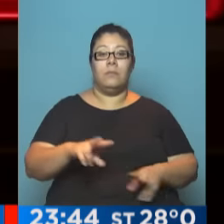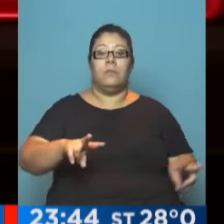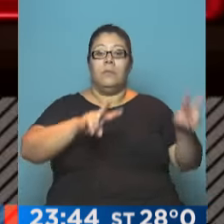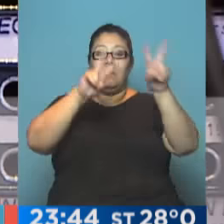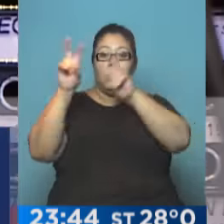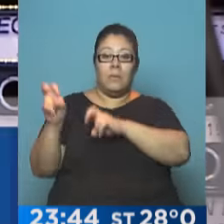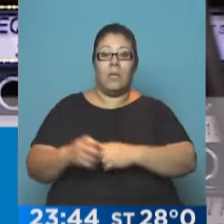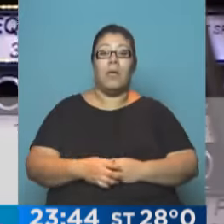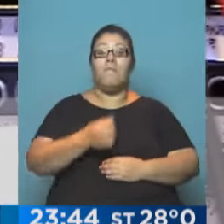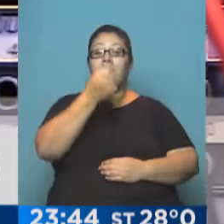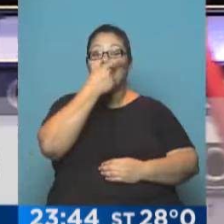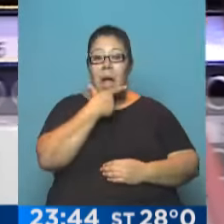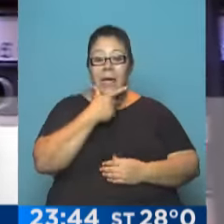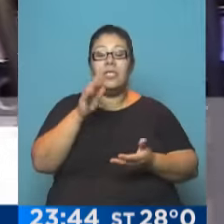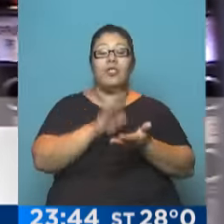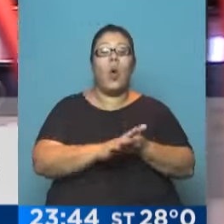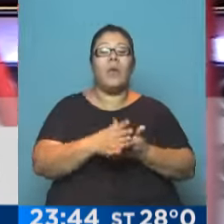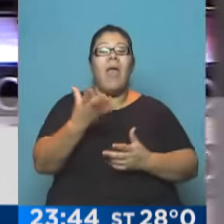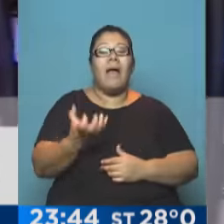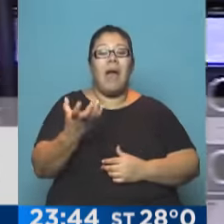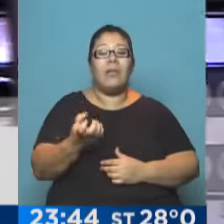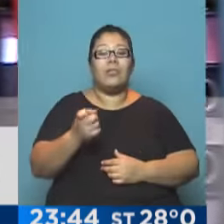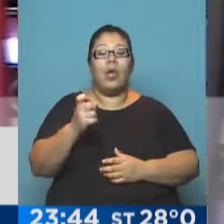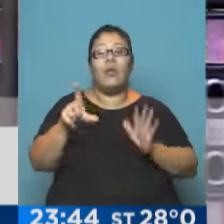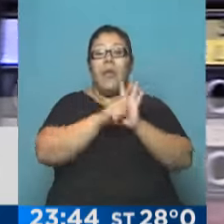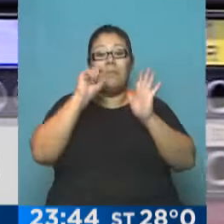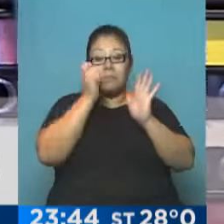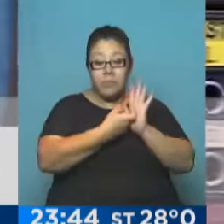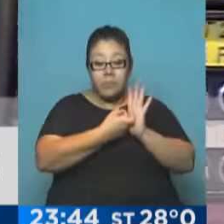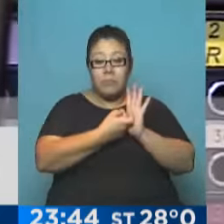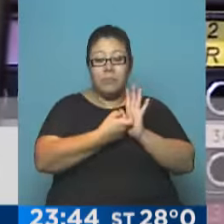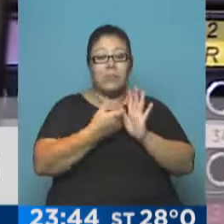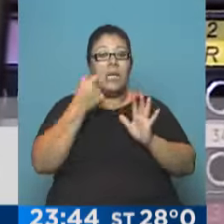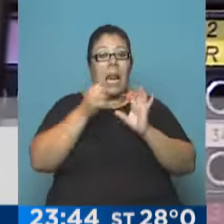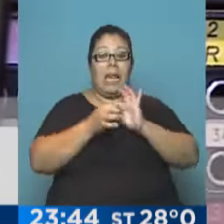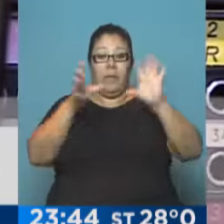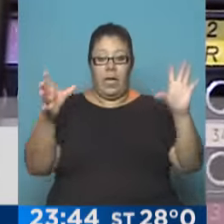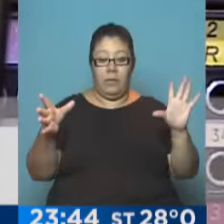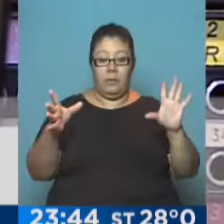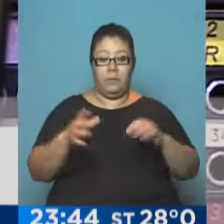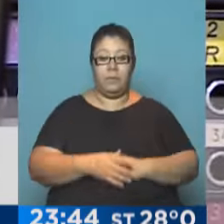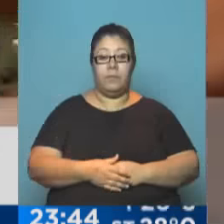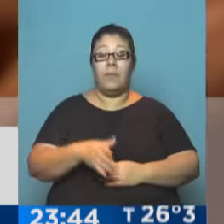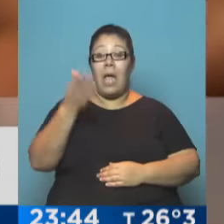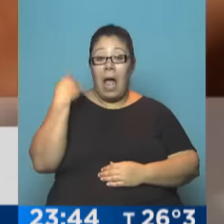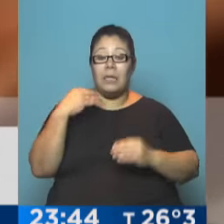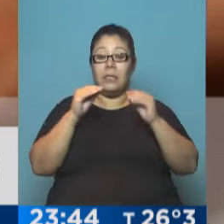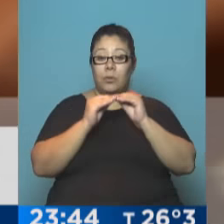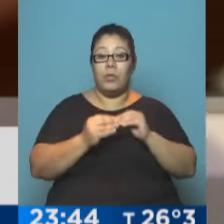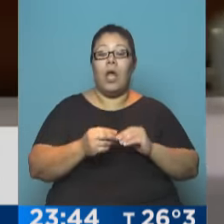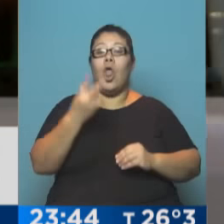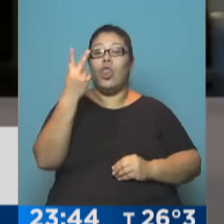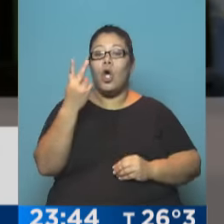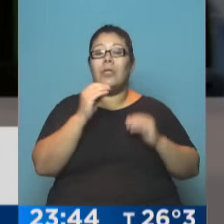Sobreseyeron a Mauricio Macri por las escuchas ilegales. El presidente fue sobreseído en la causa donde estaba procesado por dos casos de escuchas